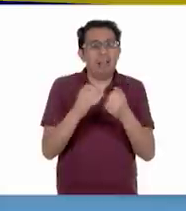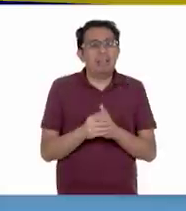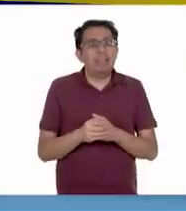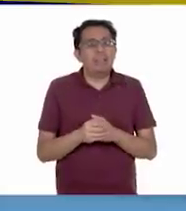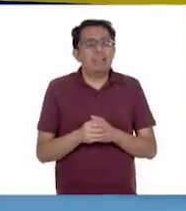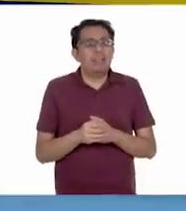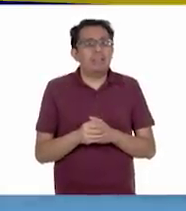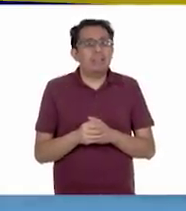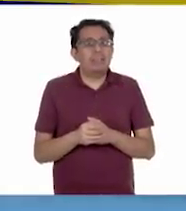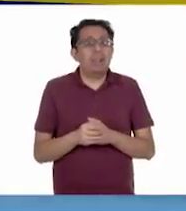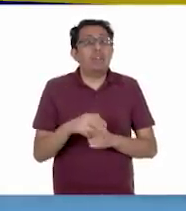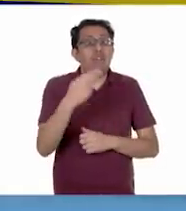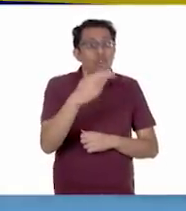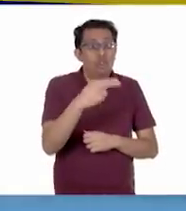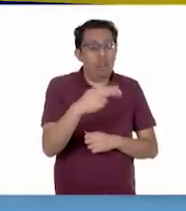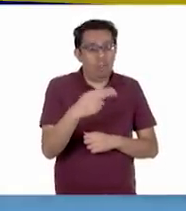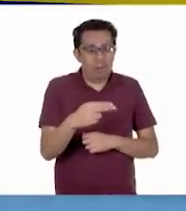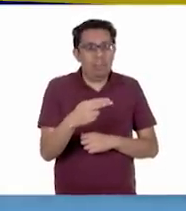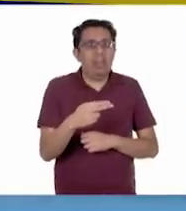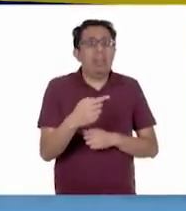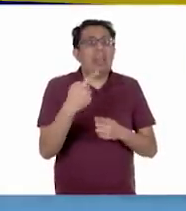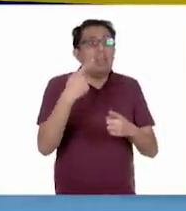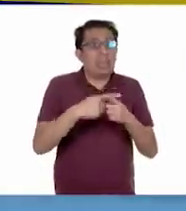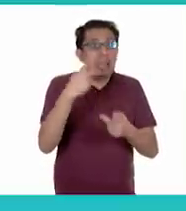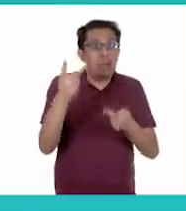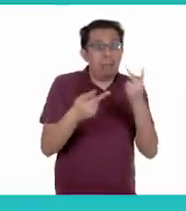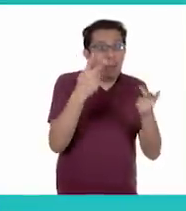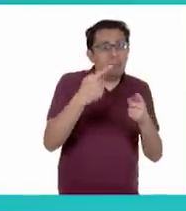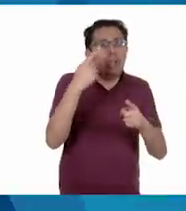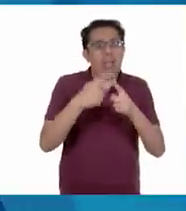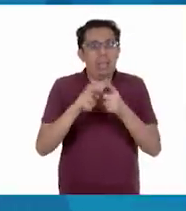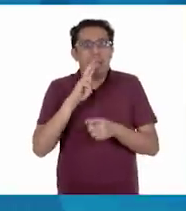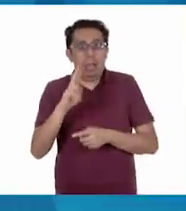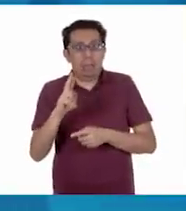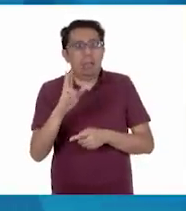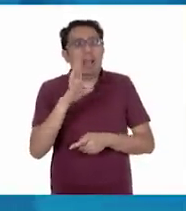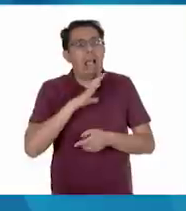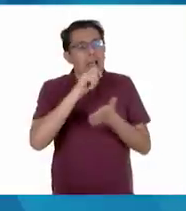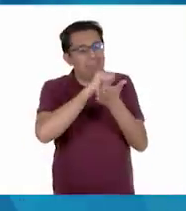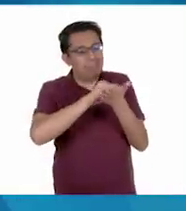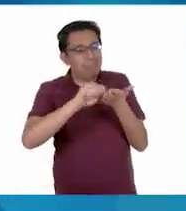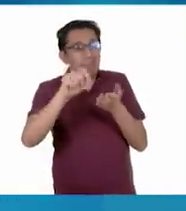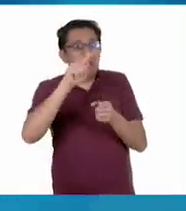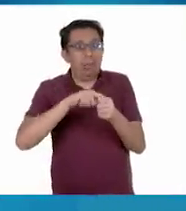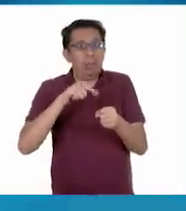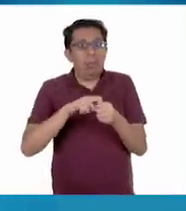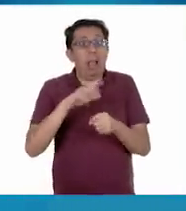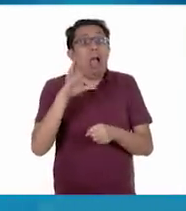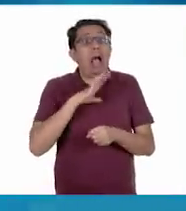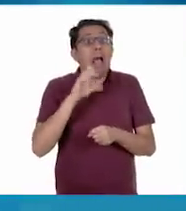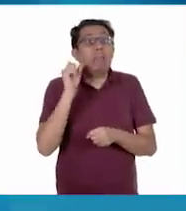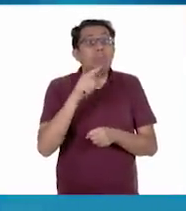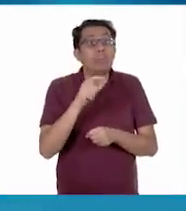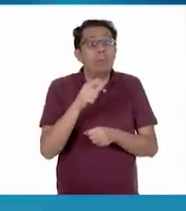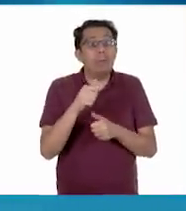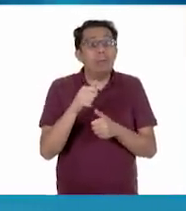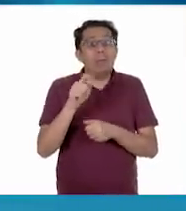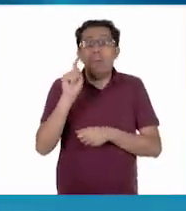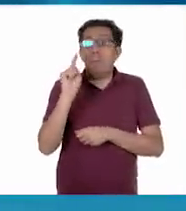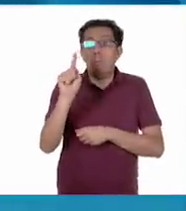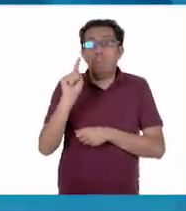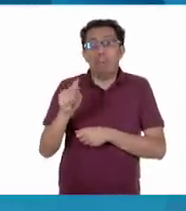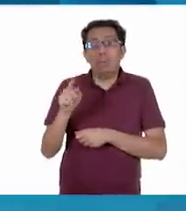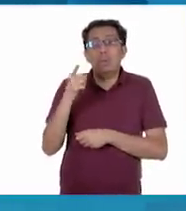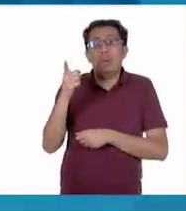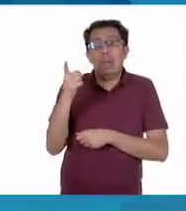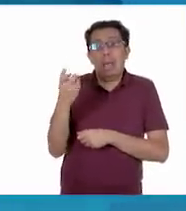la entrevistada y la entrevistadora, ambos resaltados. Y también tenemos los 2 puntos para indicar que cada